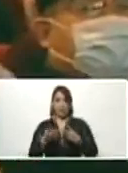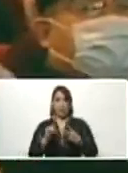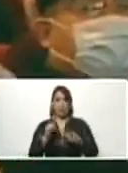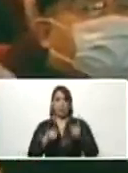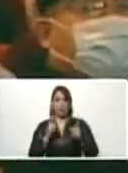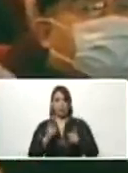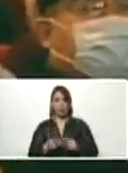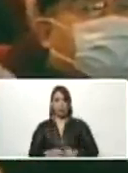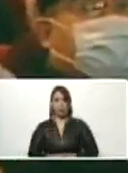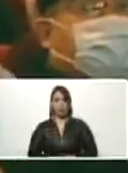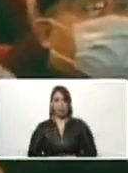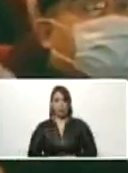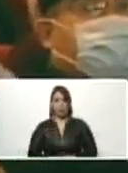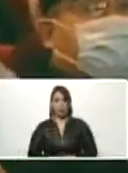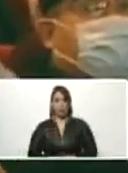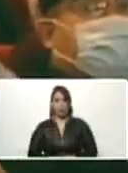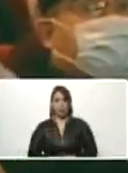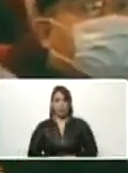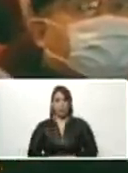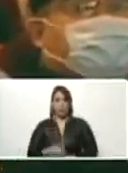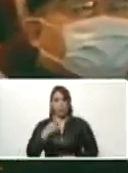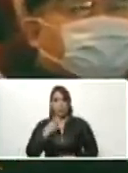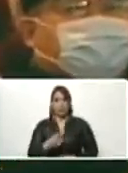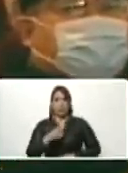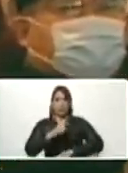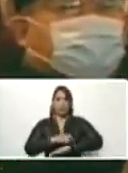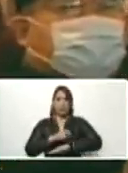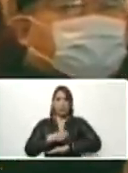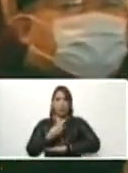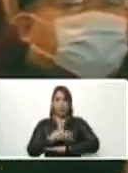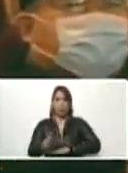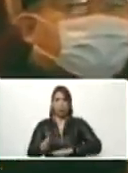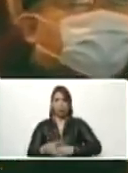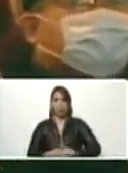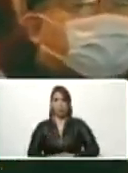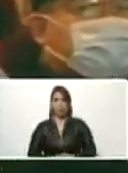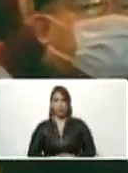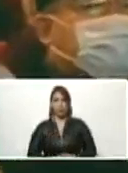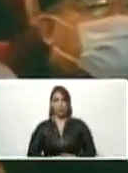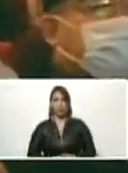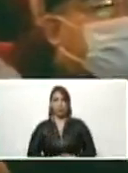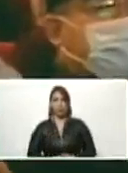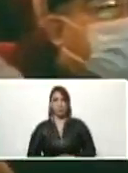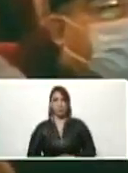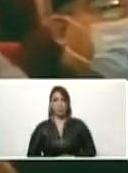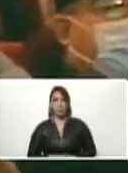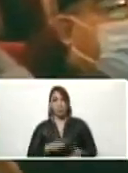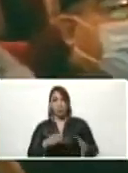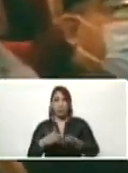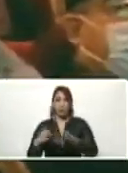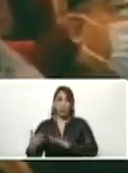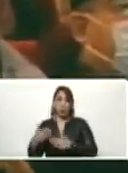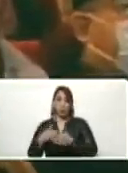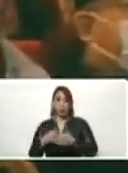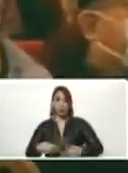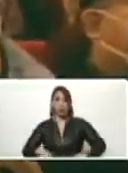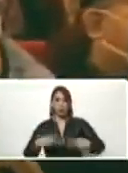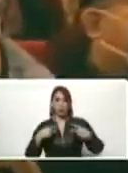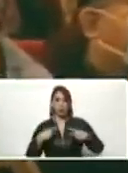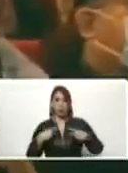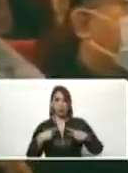que acuden al argumento del tiempo transcurrido, como que si los crímenes contra la humanidad prescribieran por el